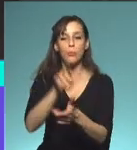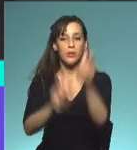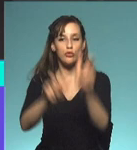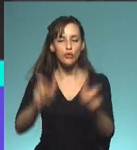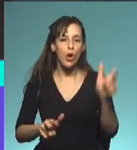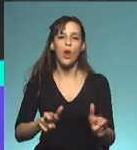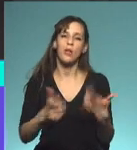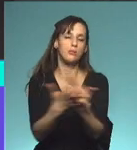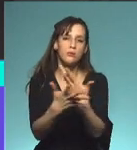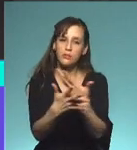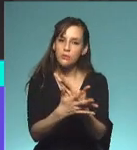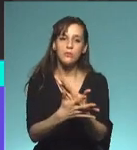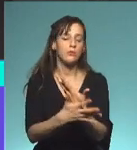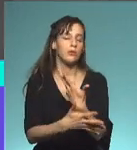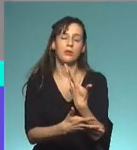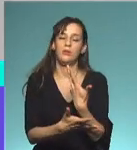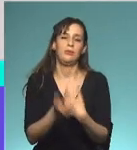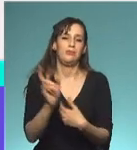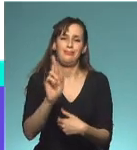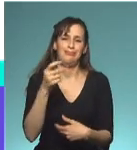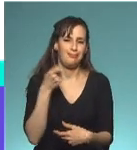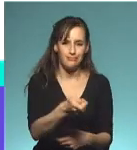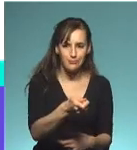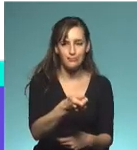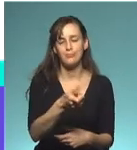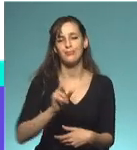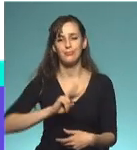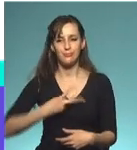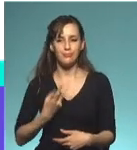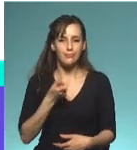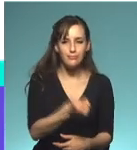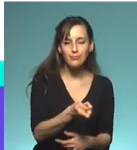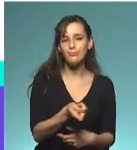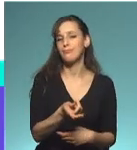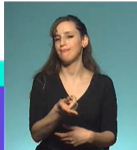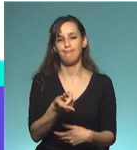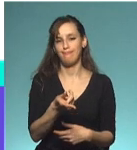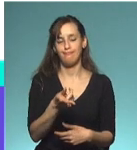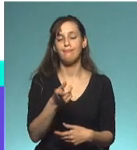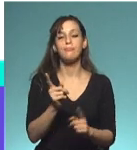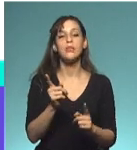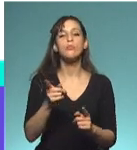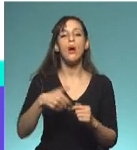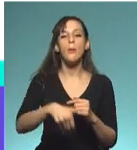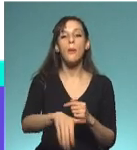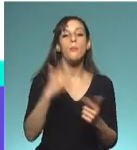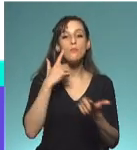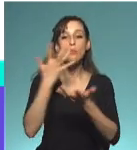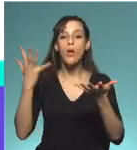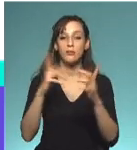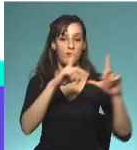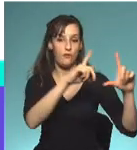de víctimas de feminicidios, transfemicidios y travesticidios. Se va a exponer esta muestra